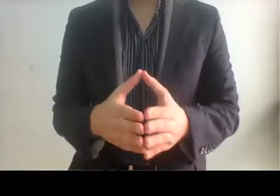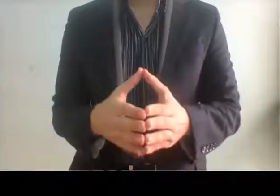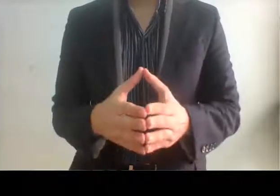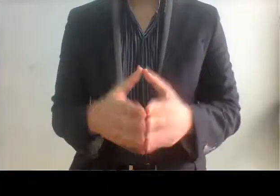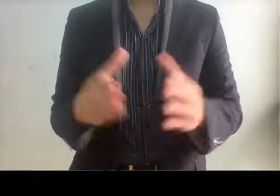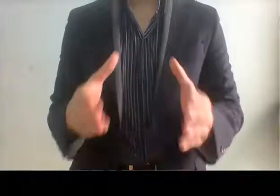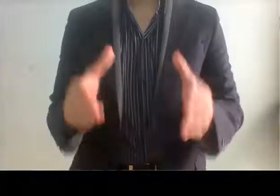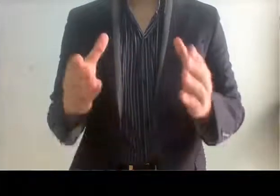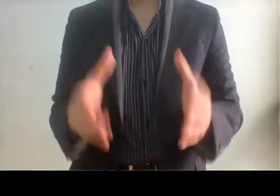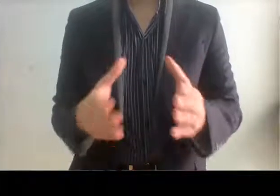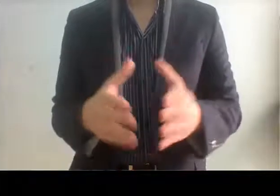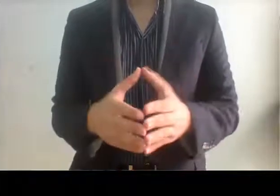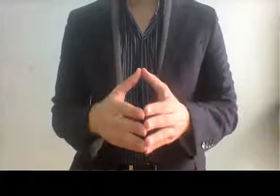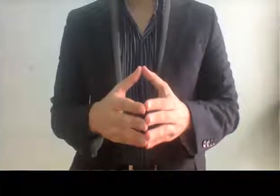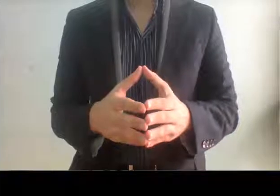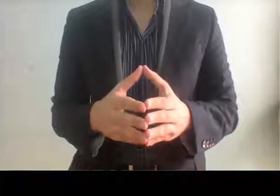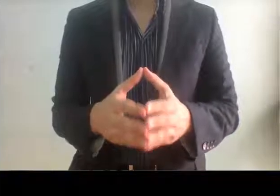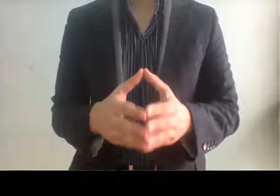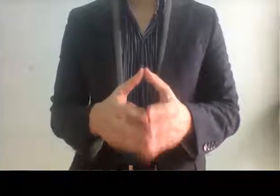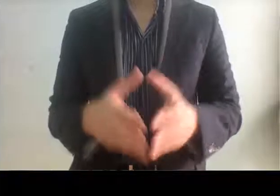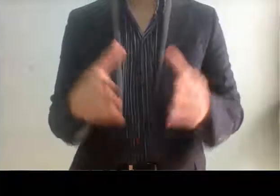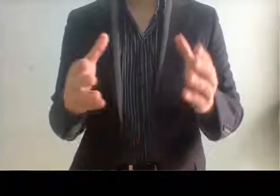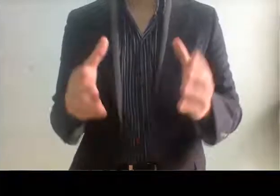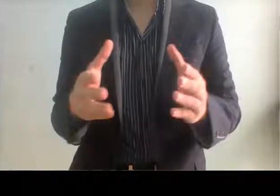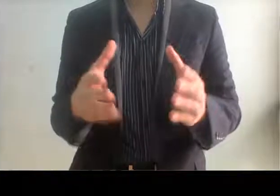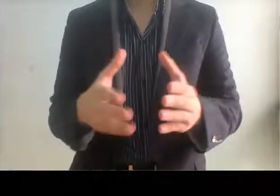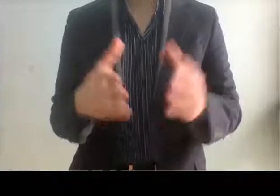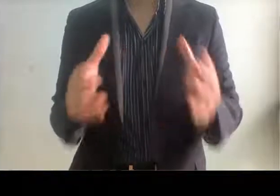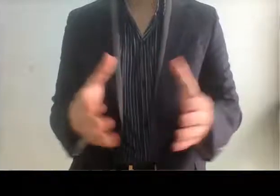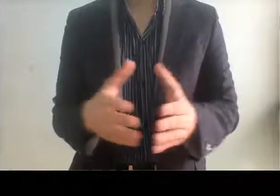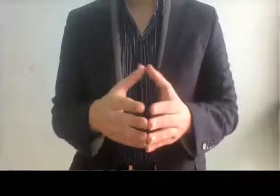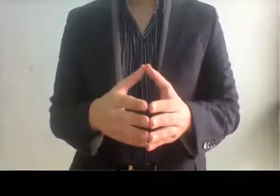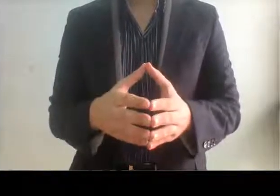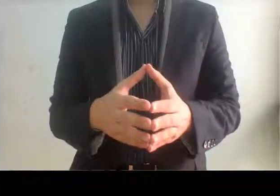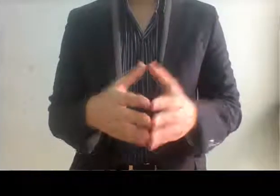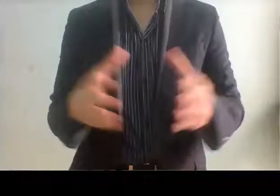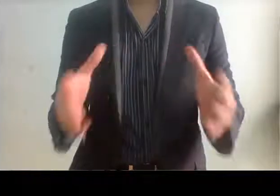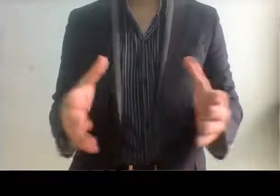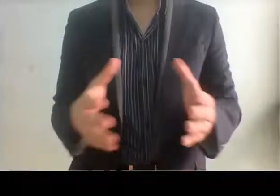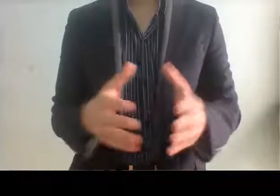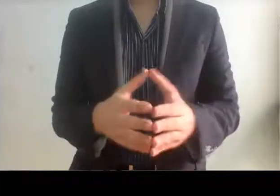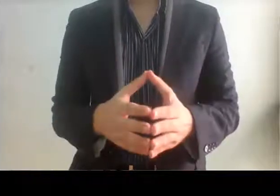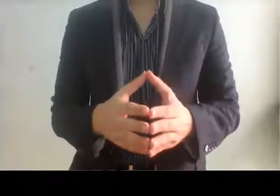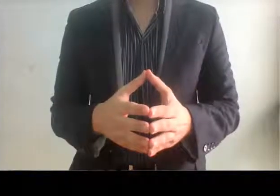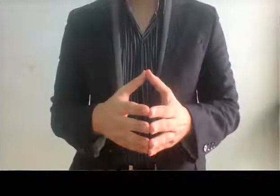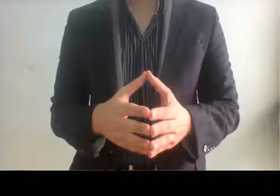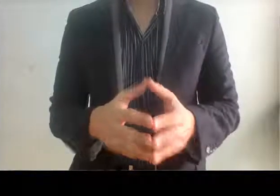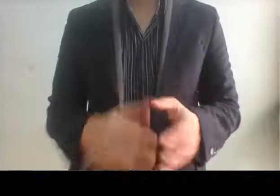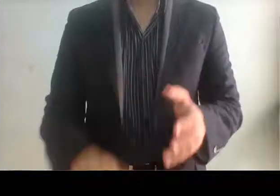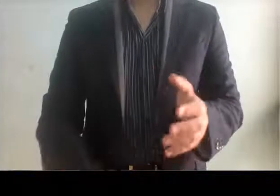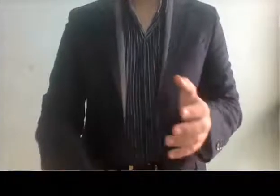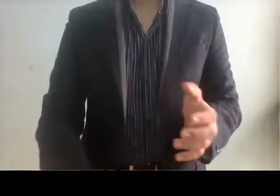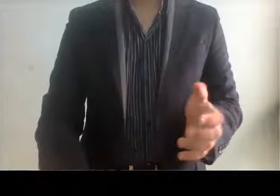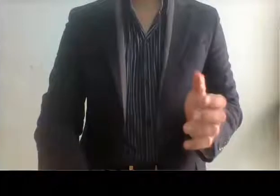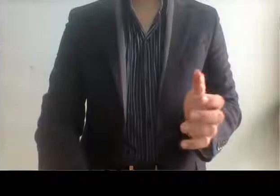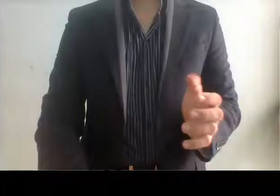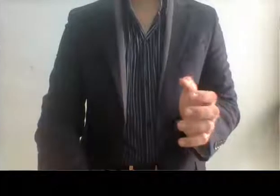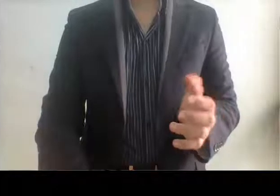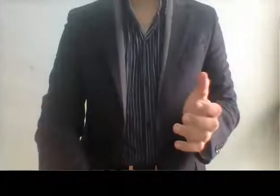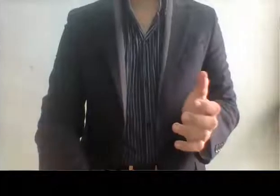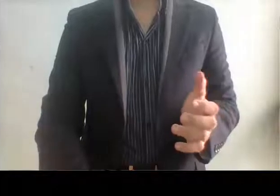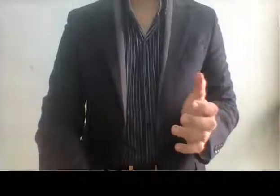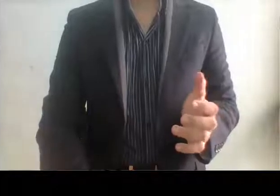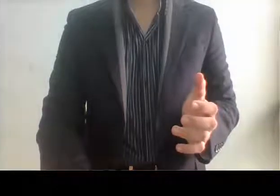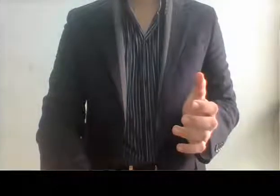llamar, hechos por manos mexicanas, justamente con la capacidad de conocimiento que tenemos los mexicanos? Básicamente, incluso